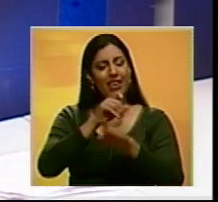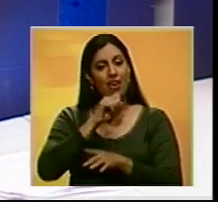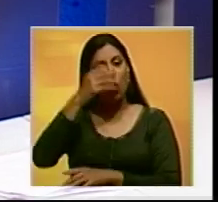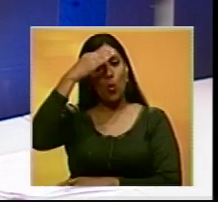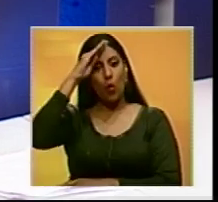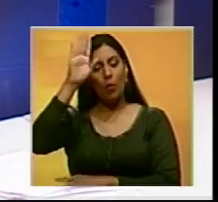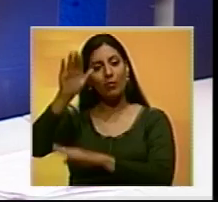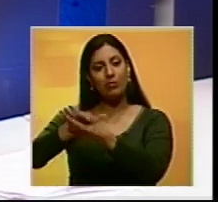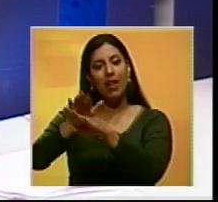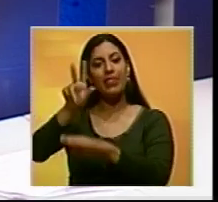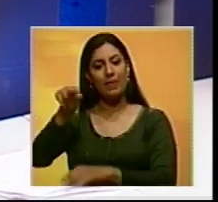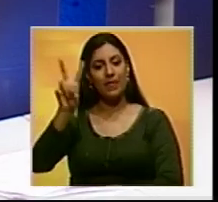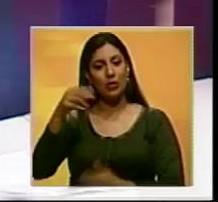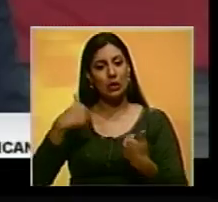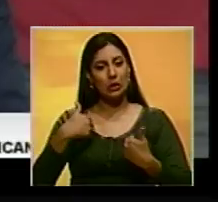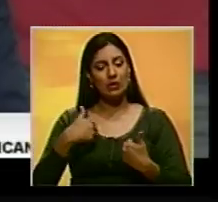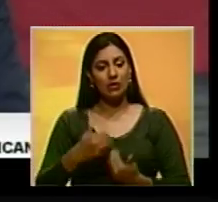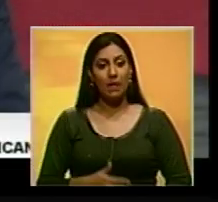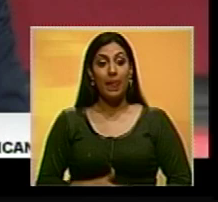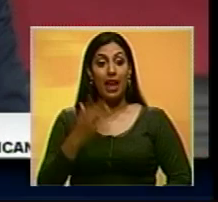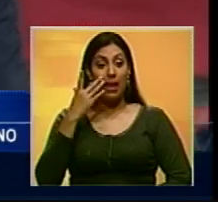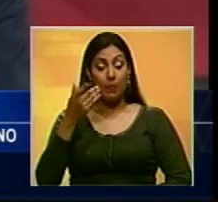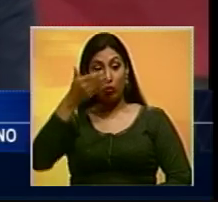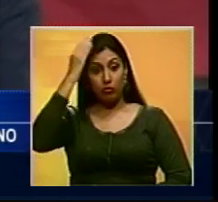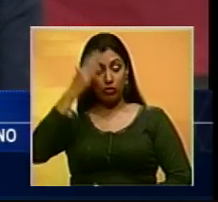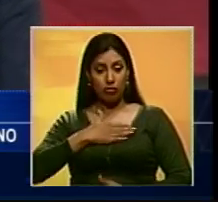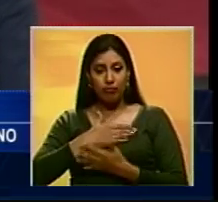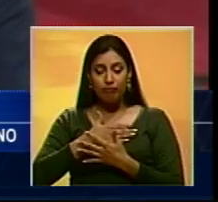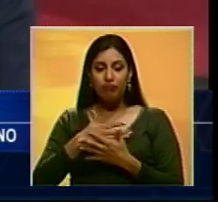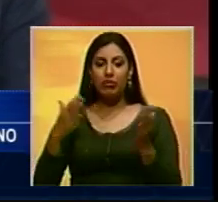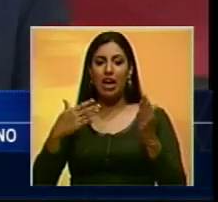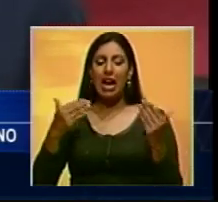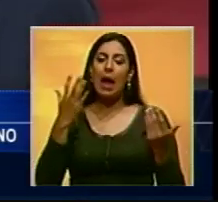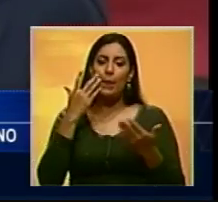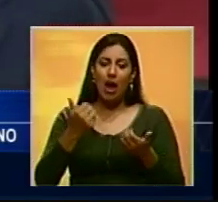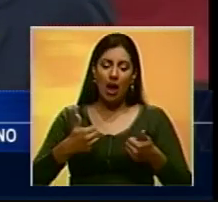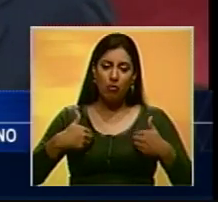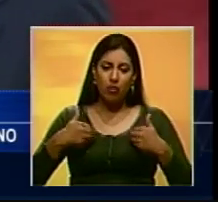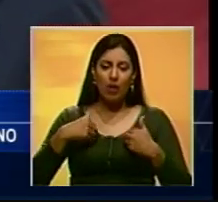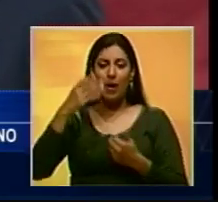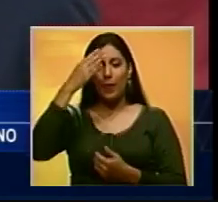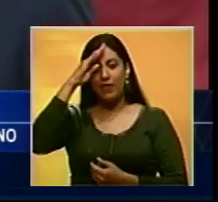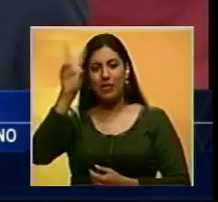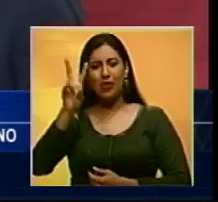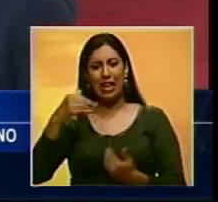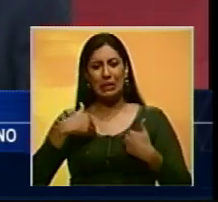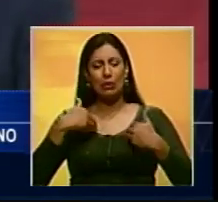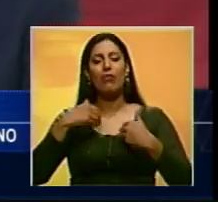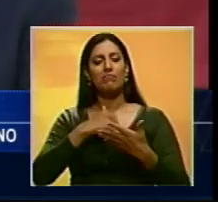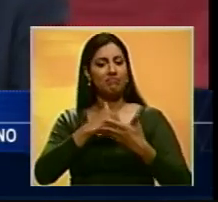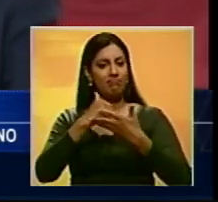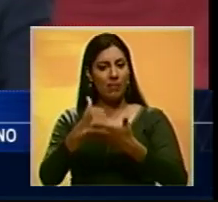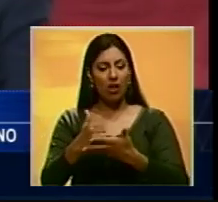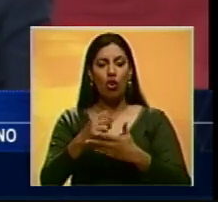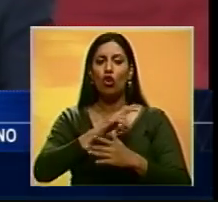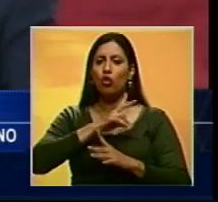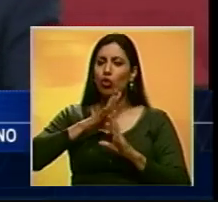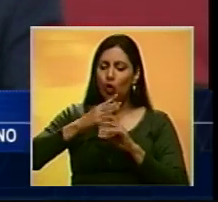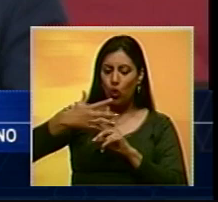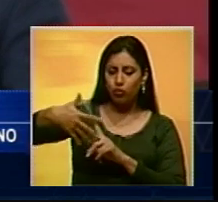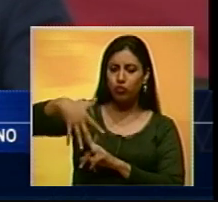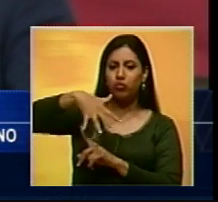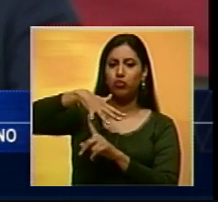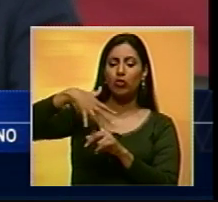de Cuba y de Venezuela. Un gobierno de Trump será solidario con el sufrimiento de los pueblos de Cuba y Venezuela, todos alrededor de